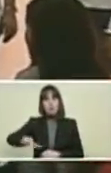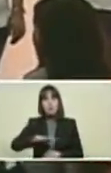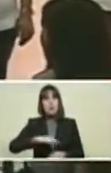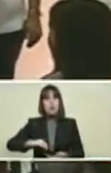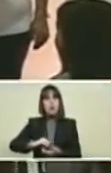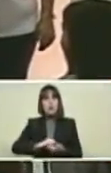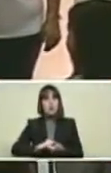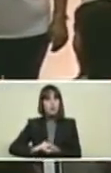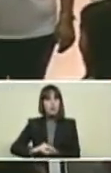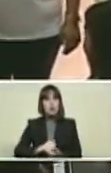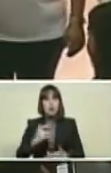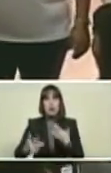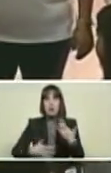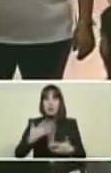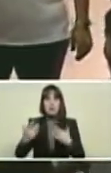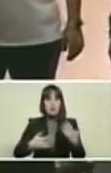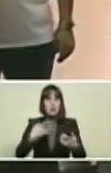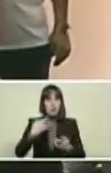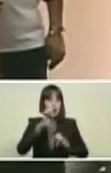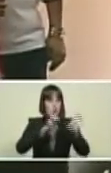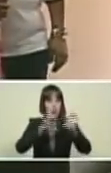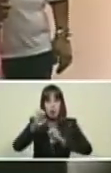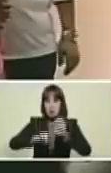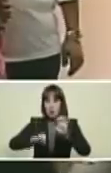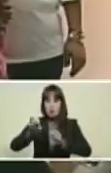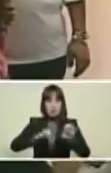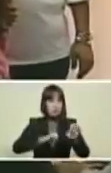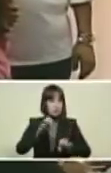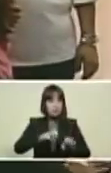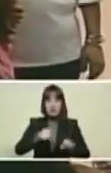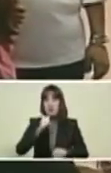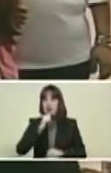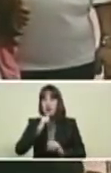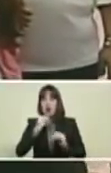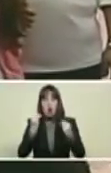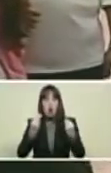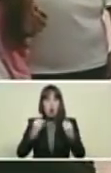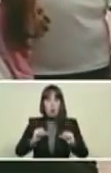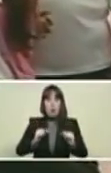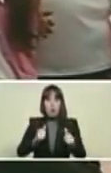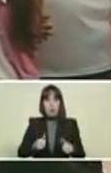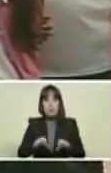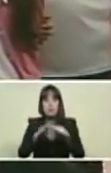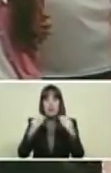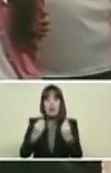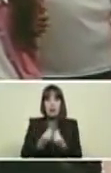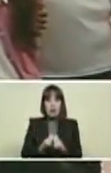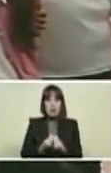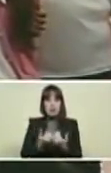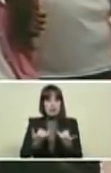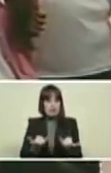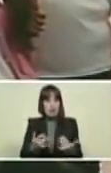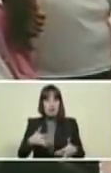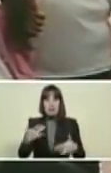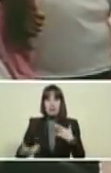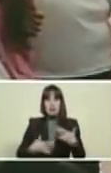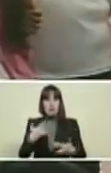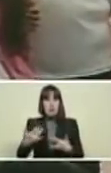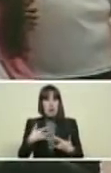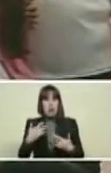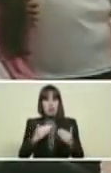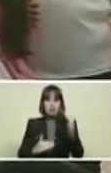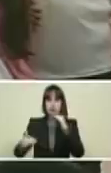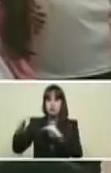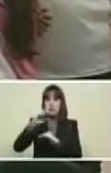esta mañana haciendo inspecciones y el inicio de clase ya es un hecho. Ya tenemos activado a nivel nacional